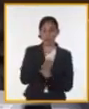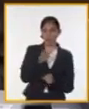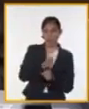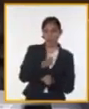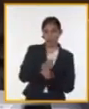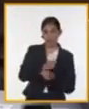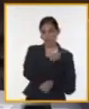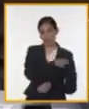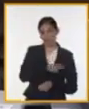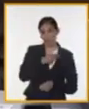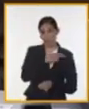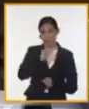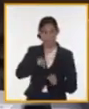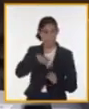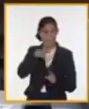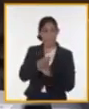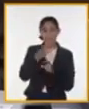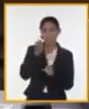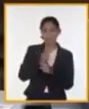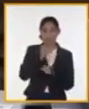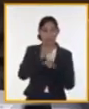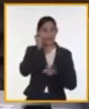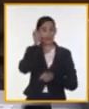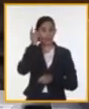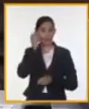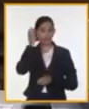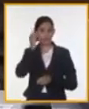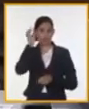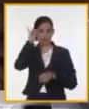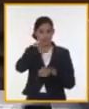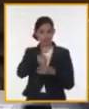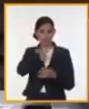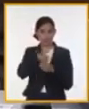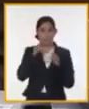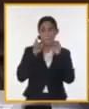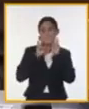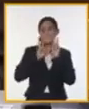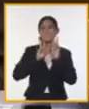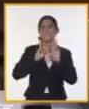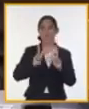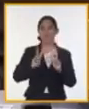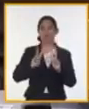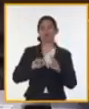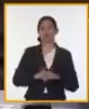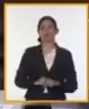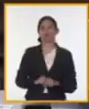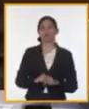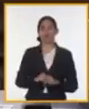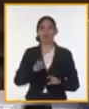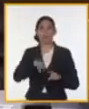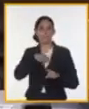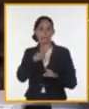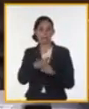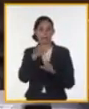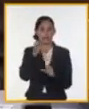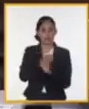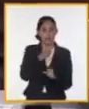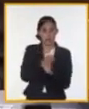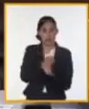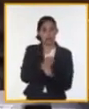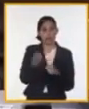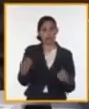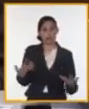la labor ideológica y al funcionamiento, a la vida interna de la organización, al papel que le corresponde en la